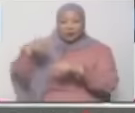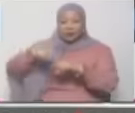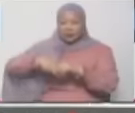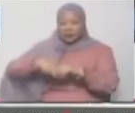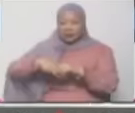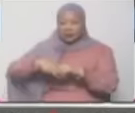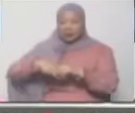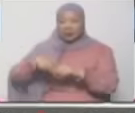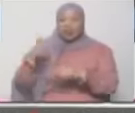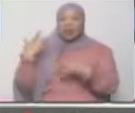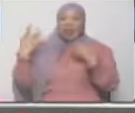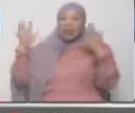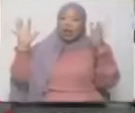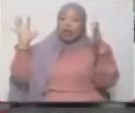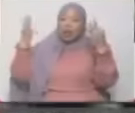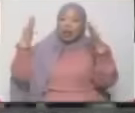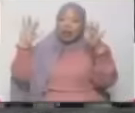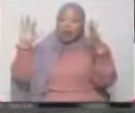Están presentes